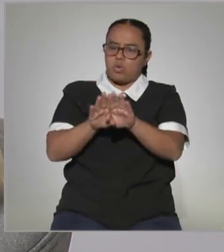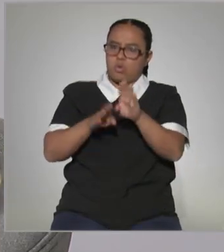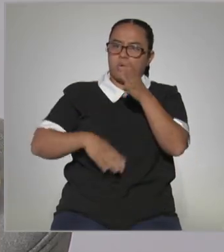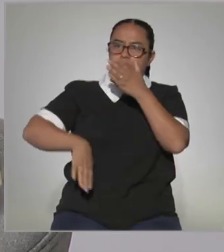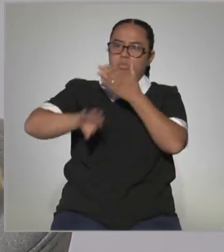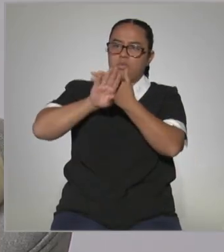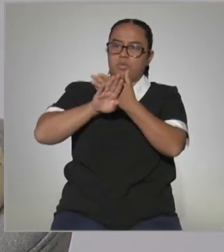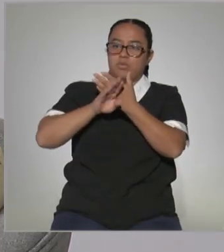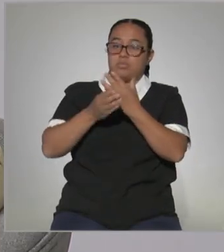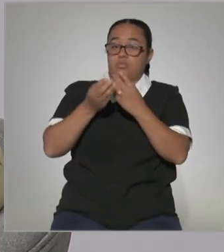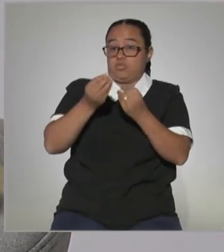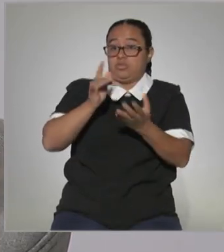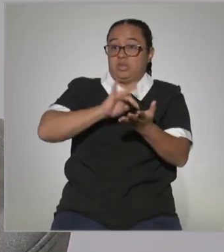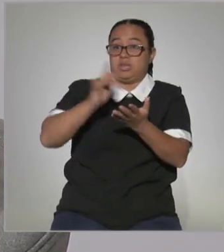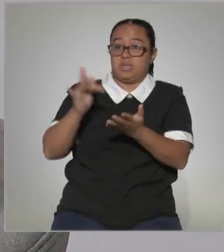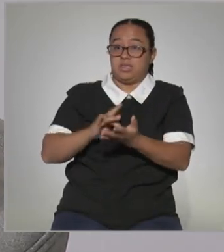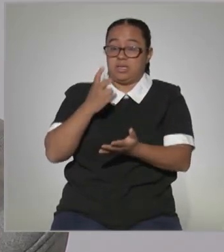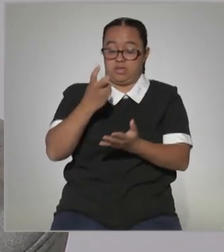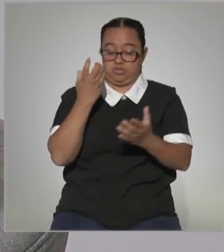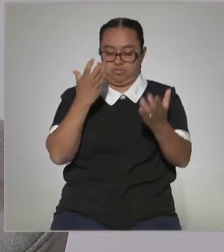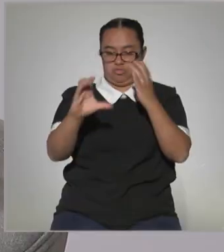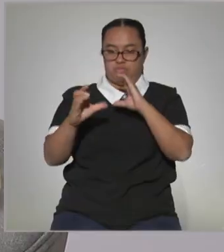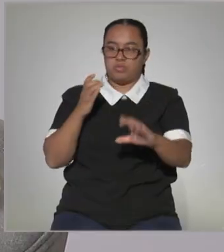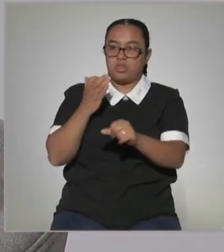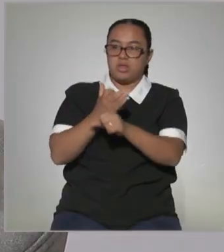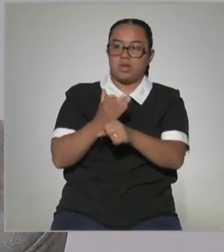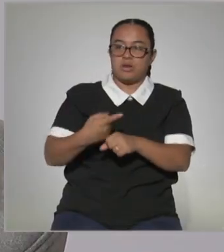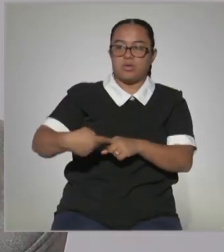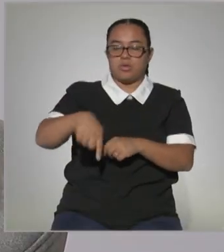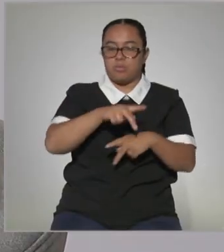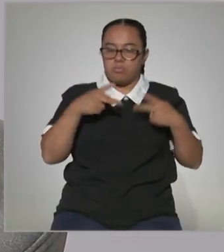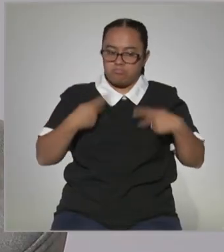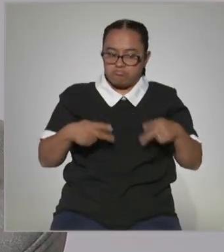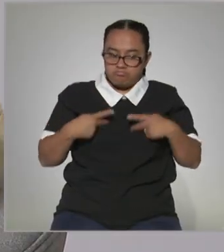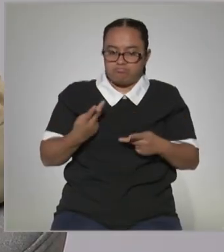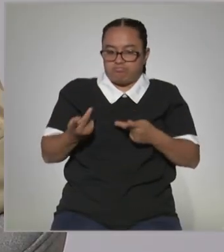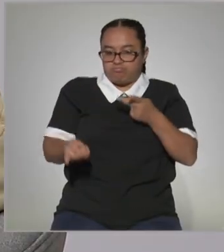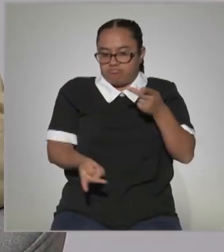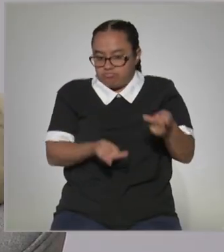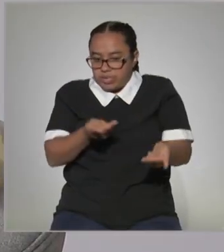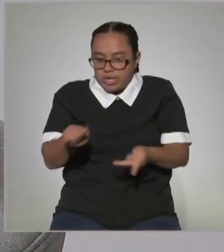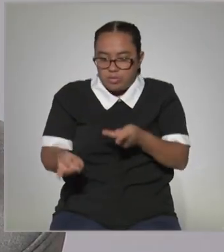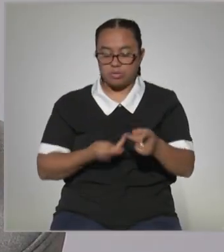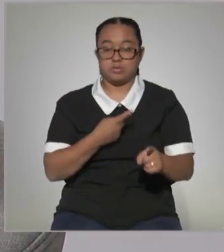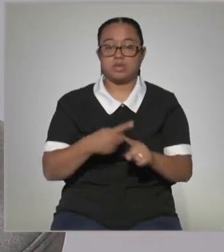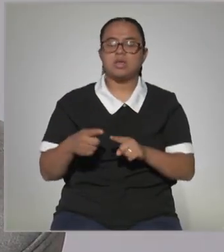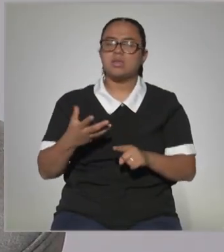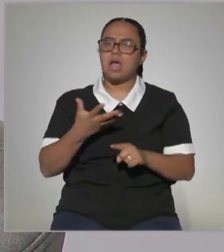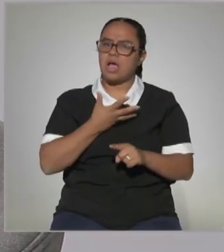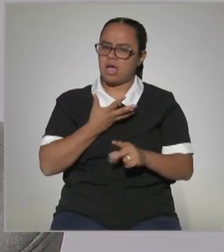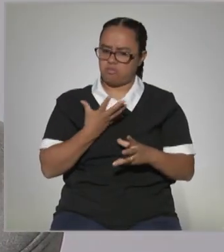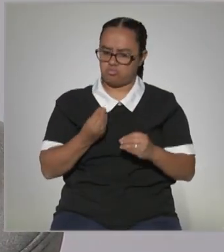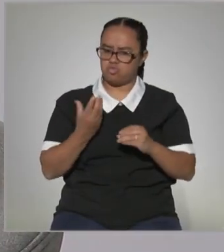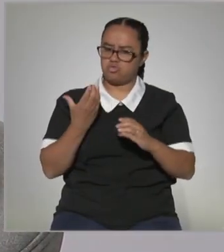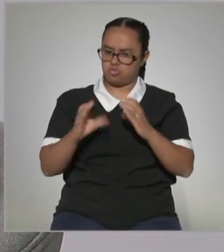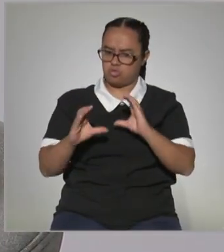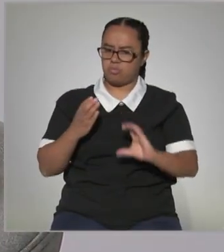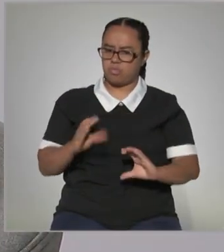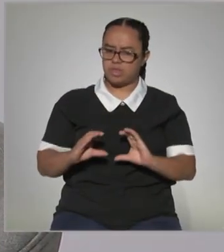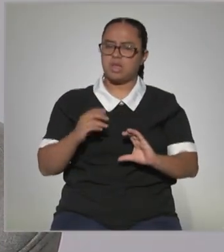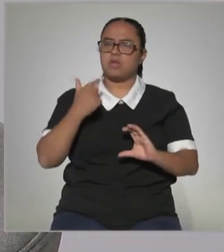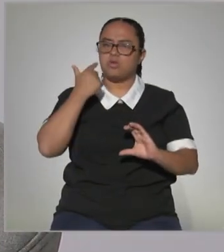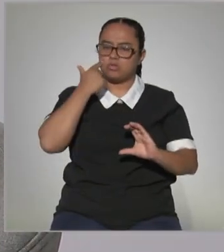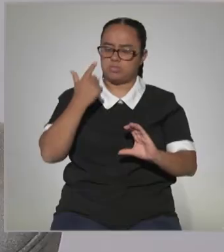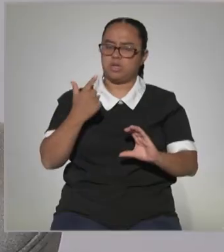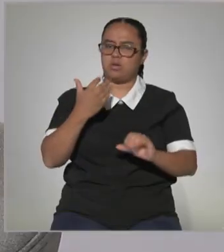agradecer todos los comentarios que has hecho durante todo este programa, todas las preguntas. Todavía tengo muchos comentarios aquí que me gustaría